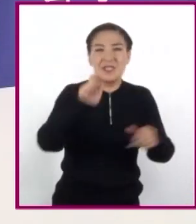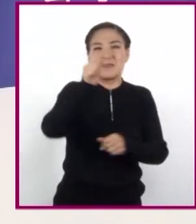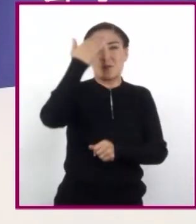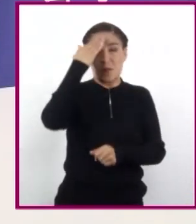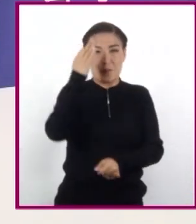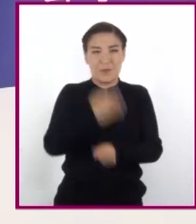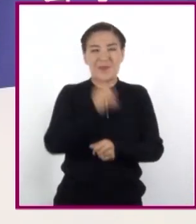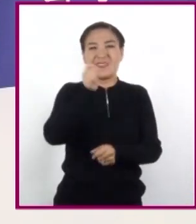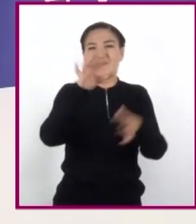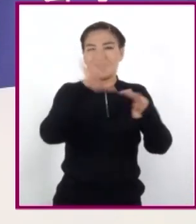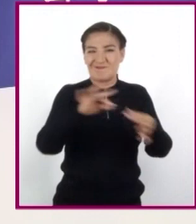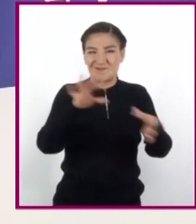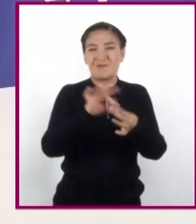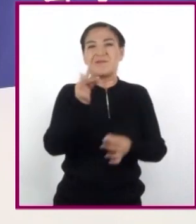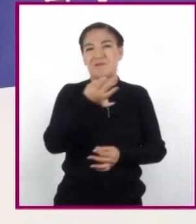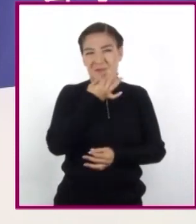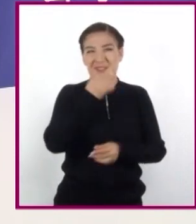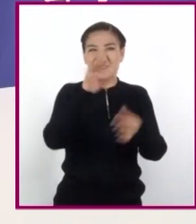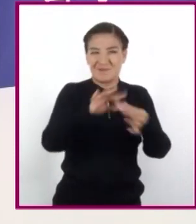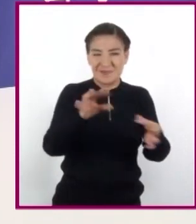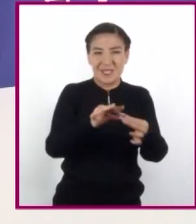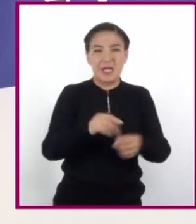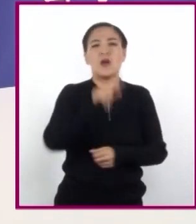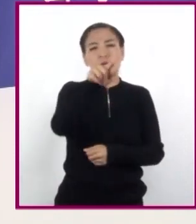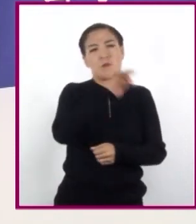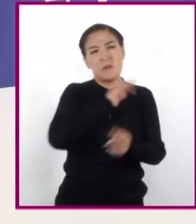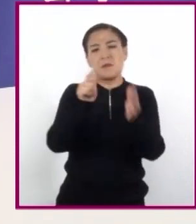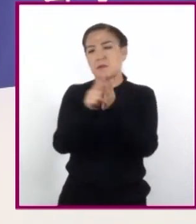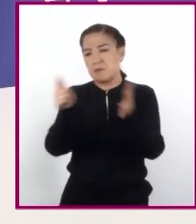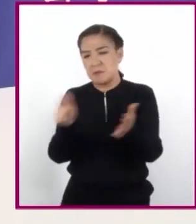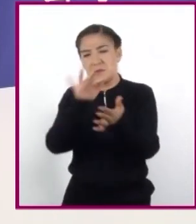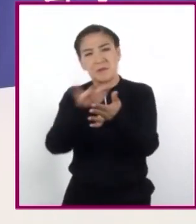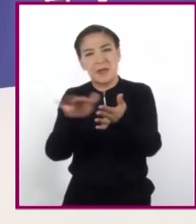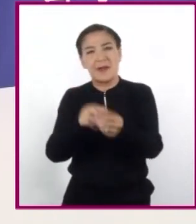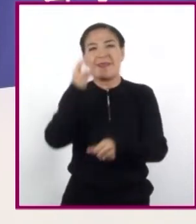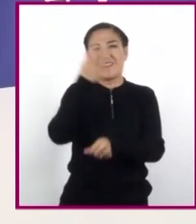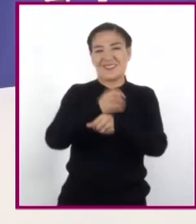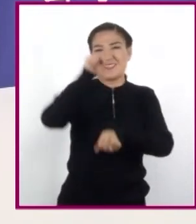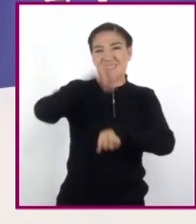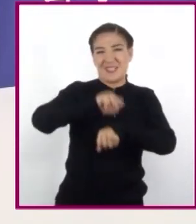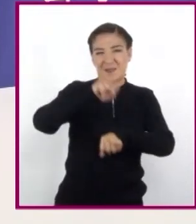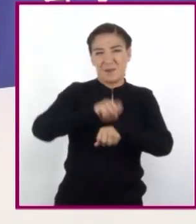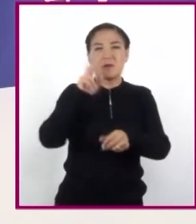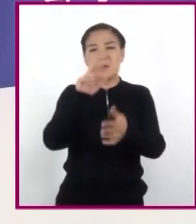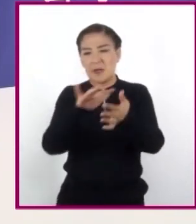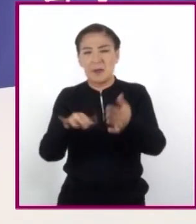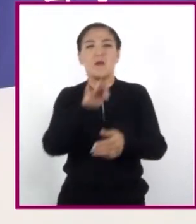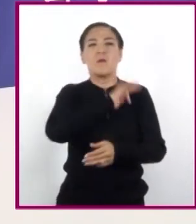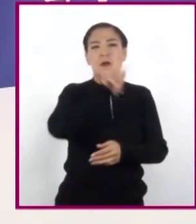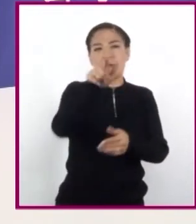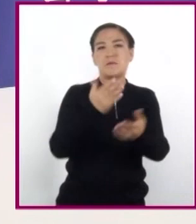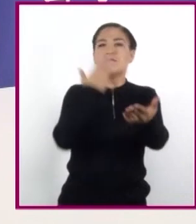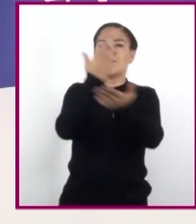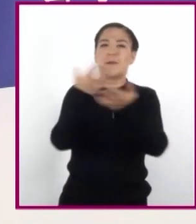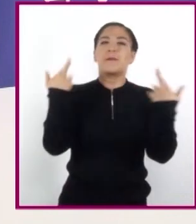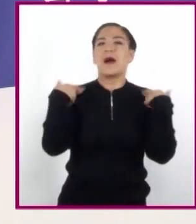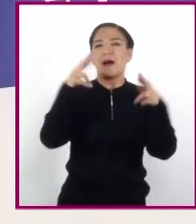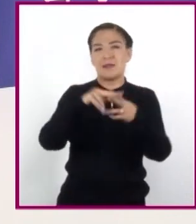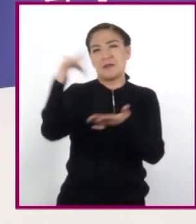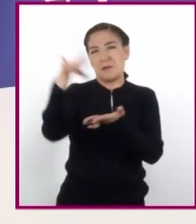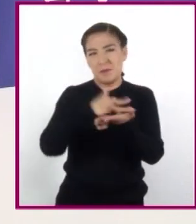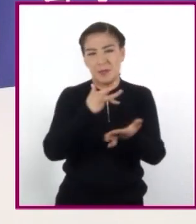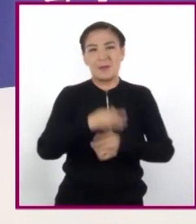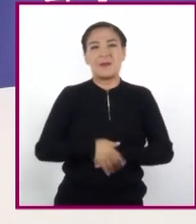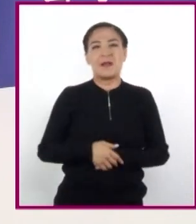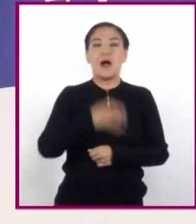vimos en estos minutos, pueden consultar el libro de texto de tercer grado de secundaria y pedir apoyo a sus maestros. Así